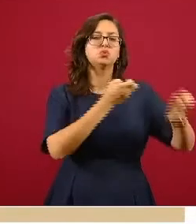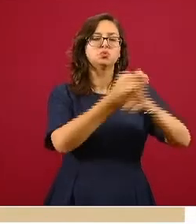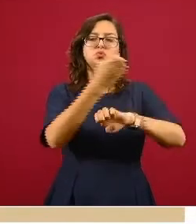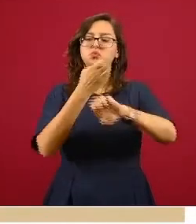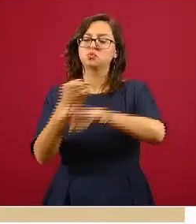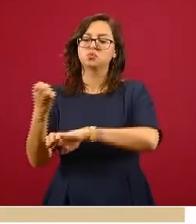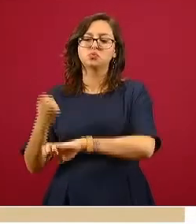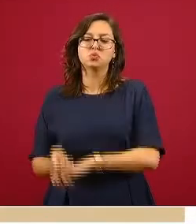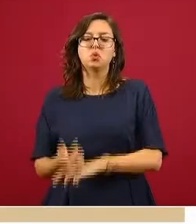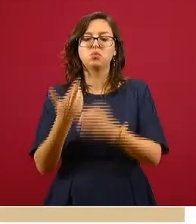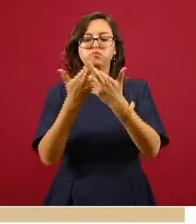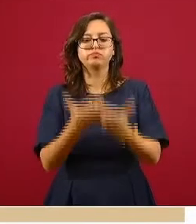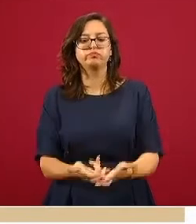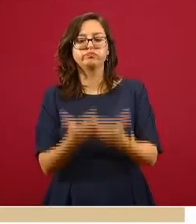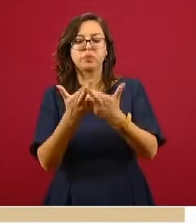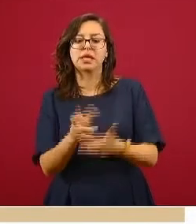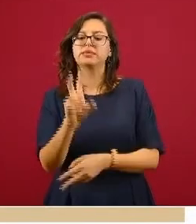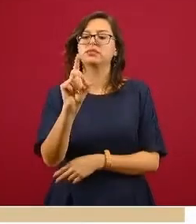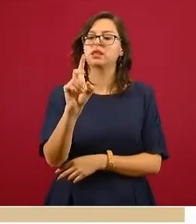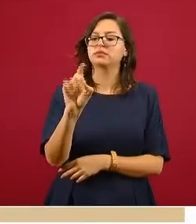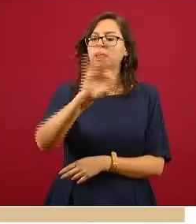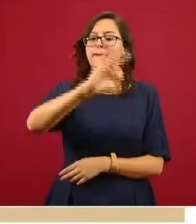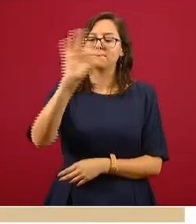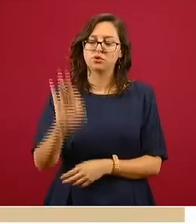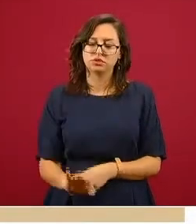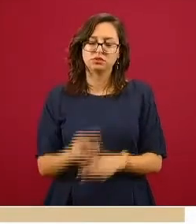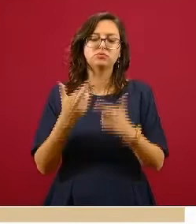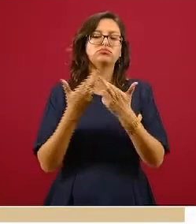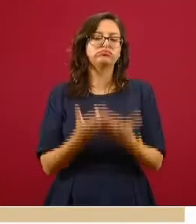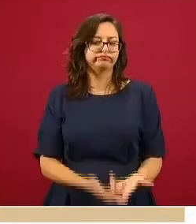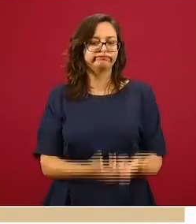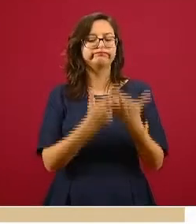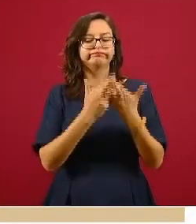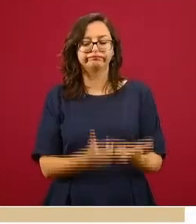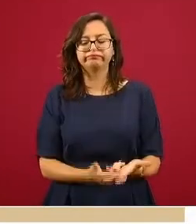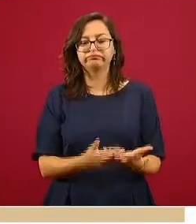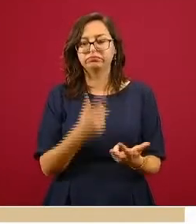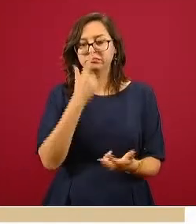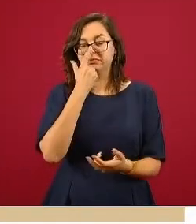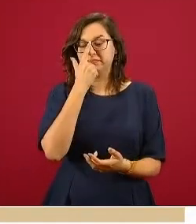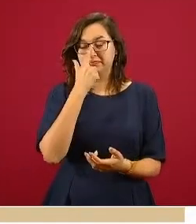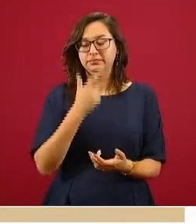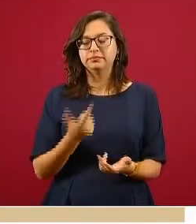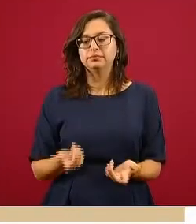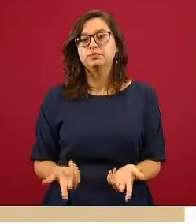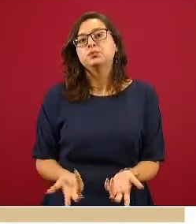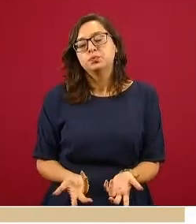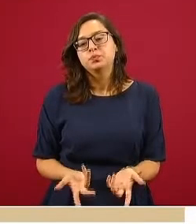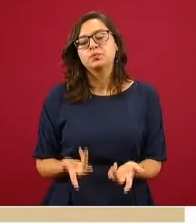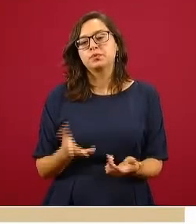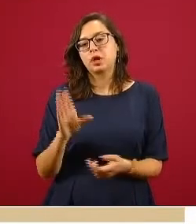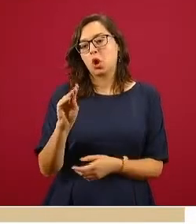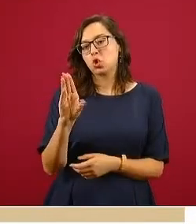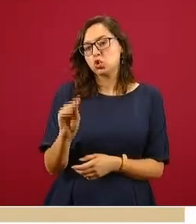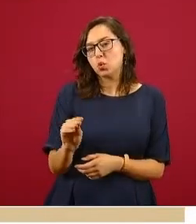entidades han tenido como mínimo un 30% o más de disponibilidad, y pues prácticamente